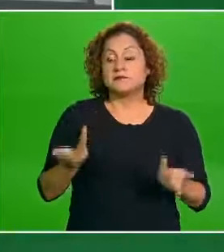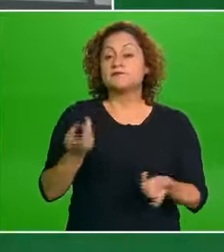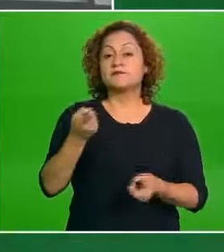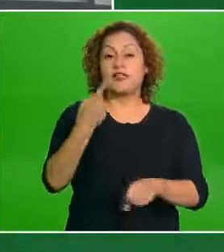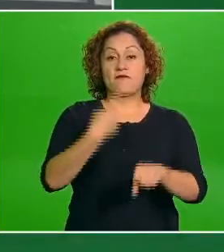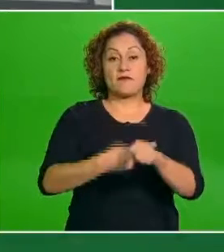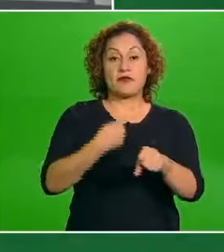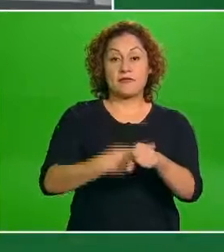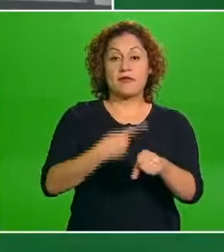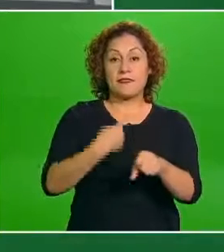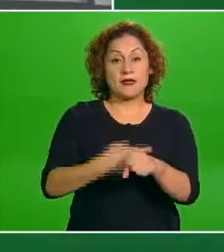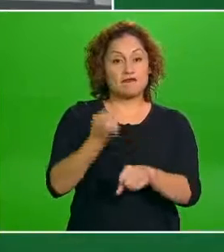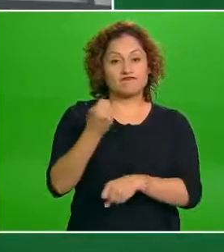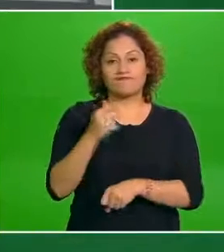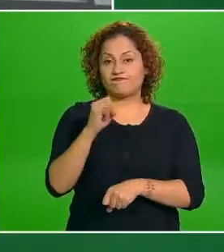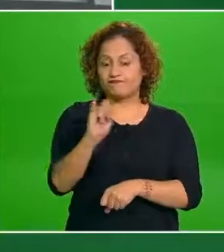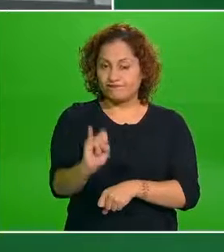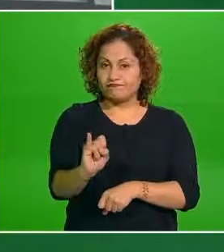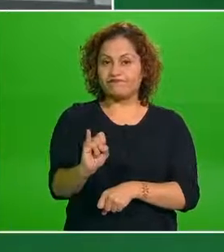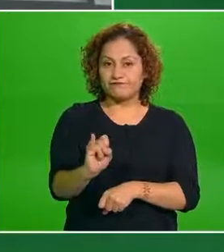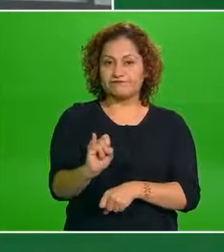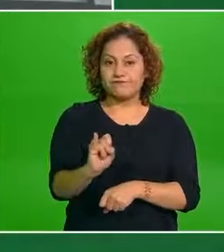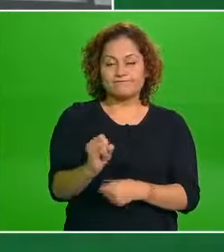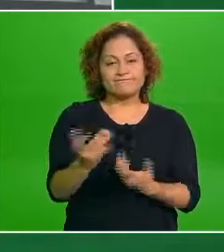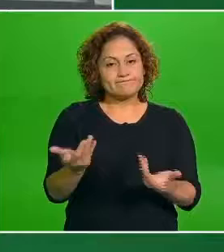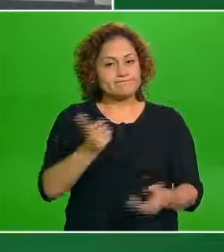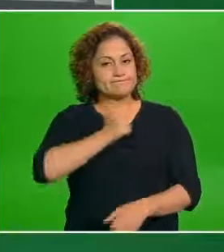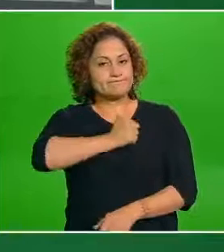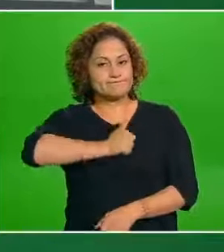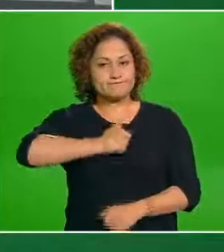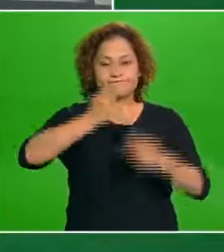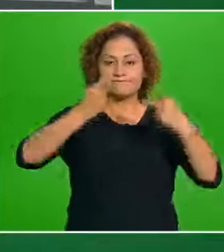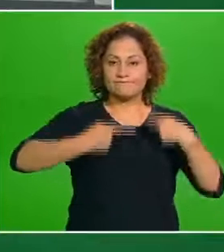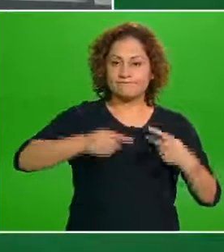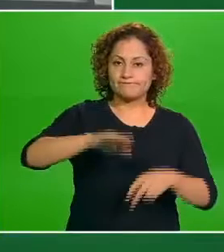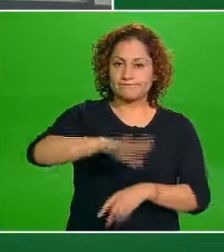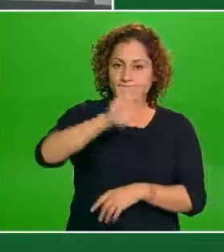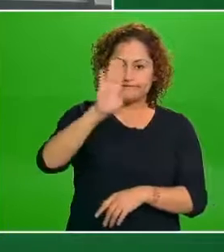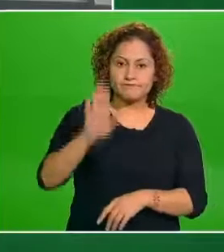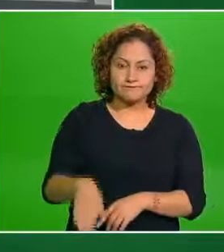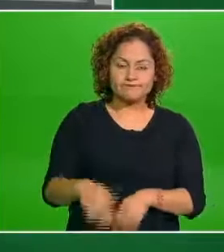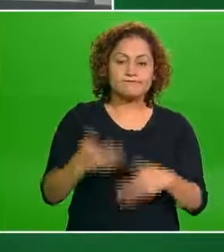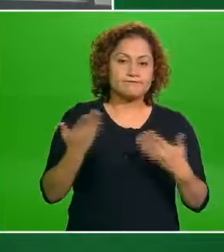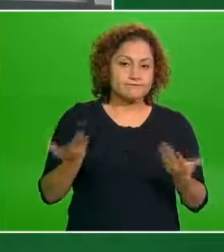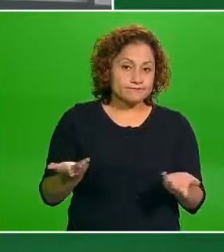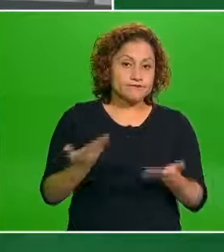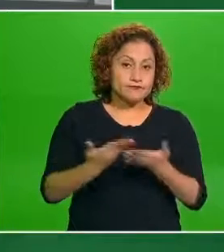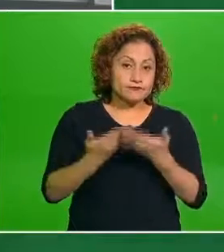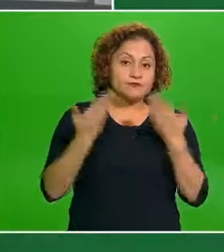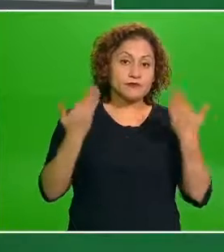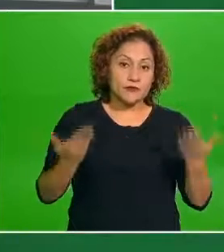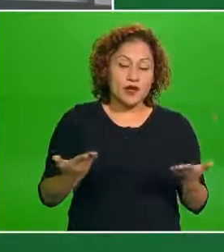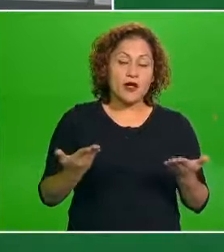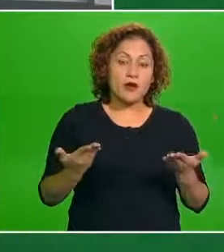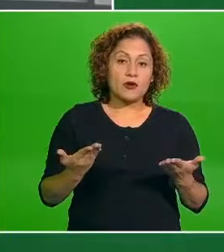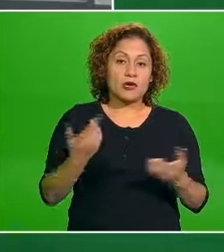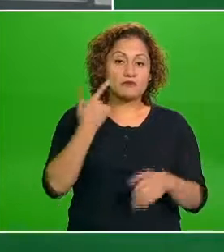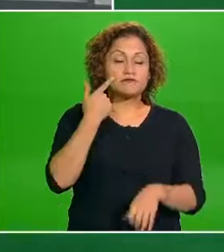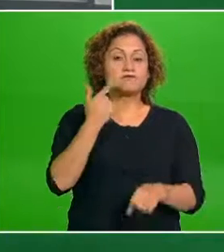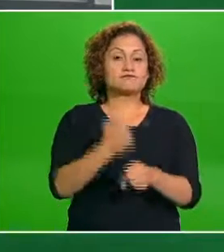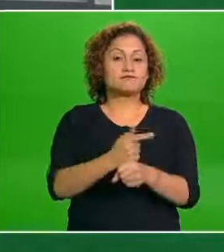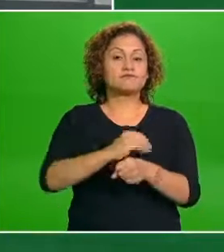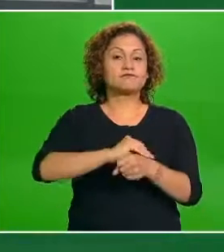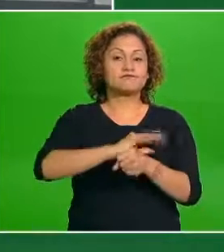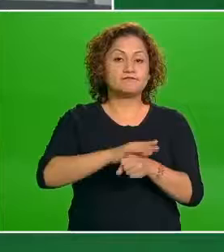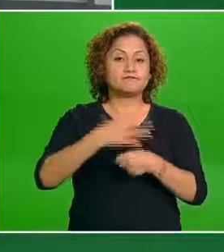enfermedad es que pues hayan personas que fallezcan. Y desafortunadamente en esta ocasión, ante esta pandemia, no solo